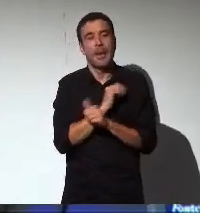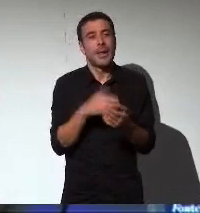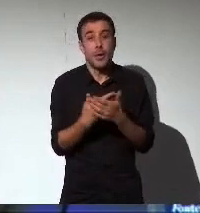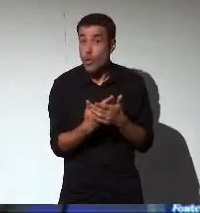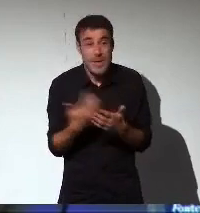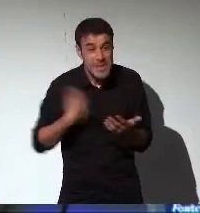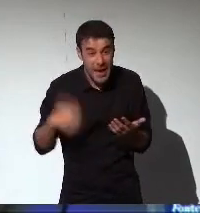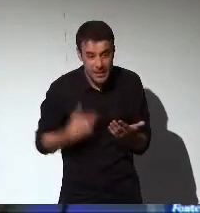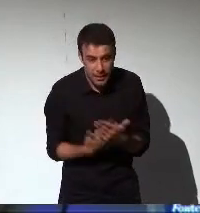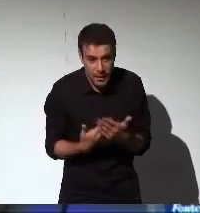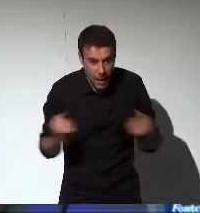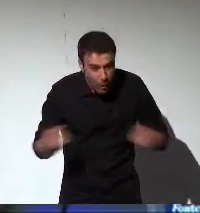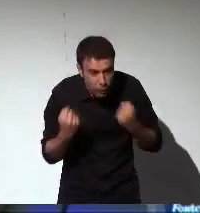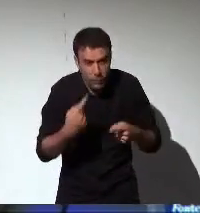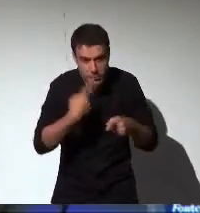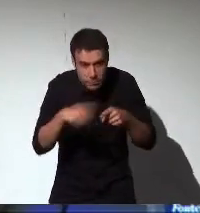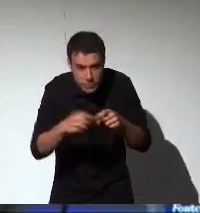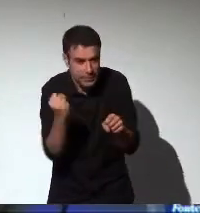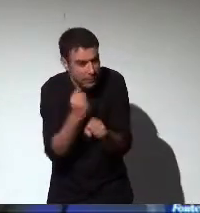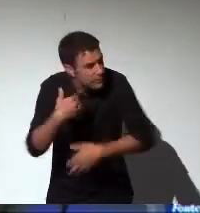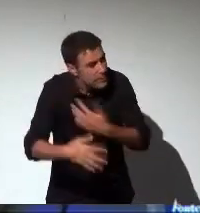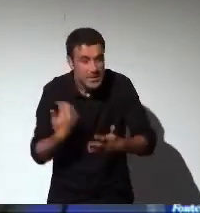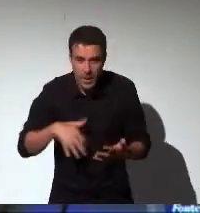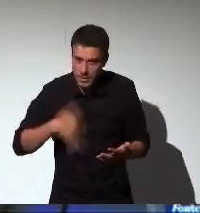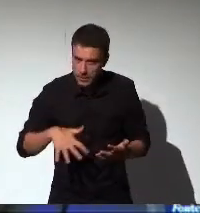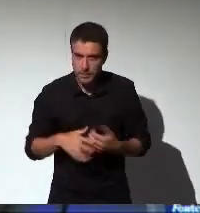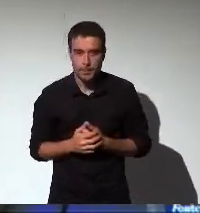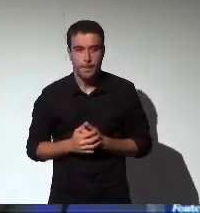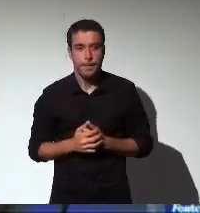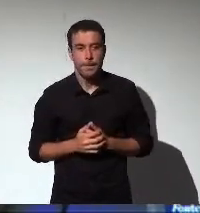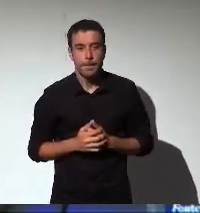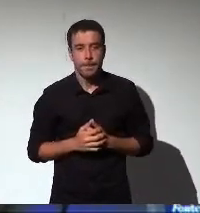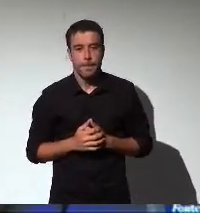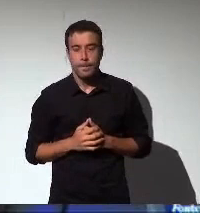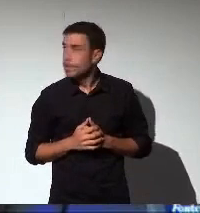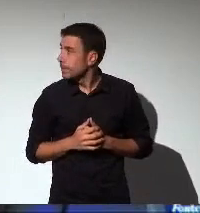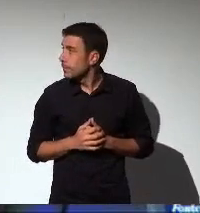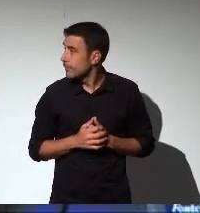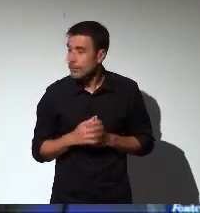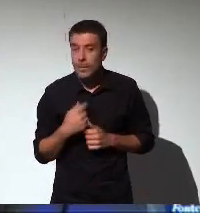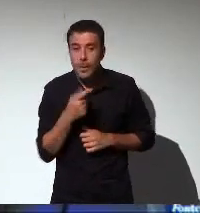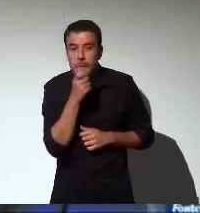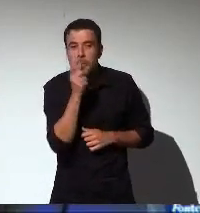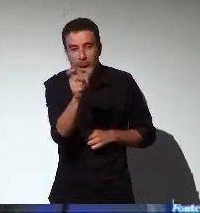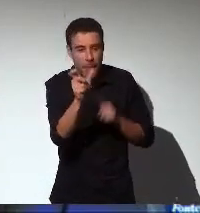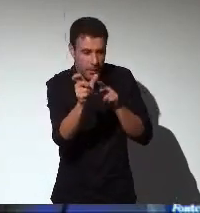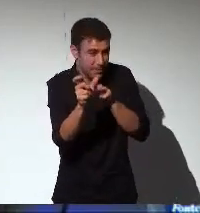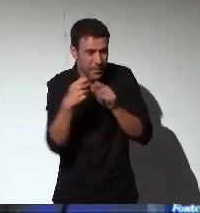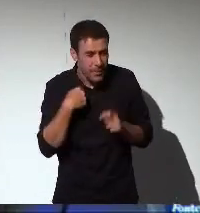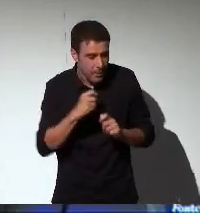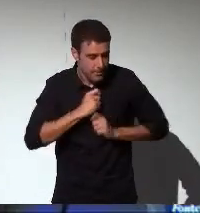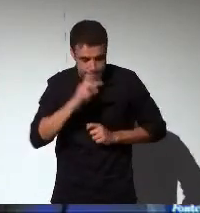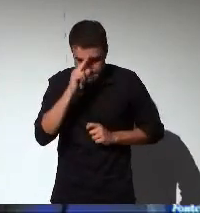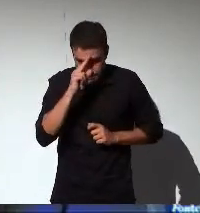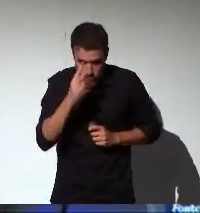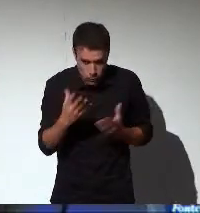¿no? Bueno, quería decir estas palabras un poco así porque es algo que me preocupa a mí personalmente. Nosotros estamos tratando